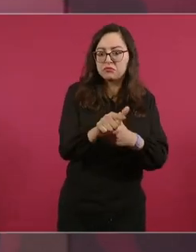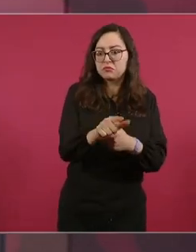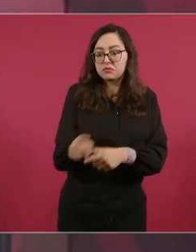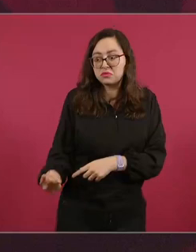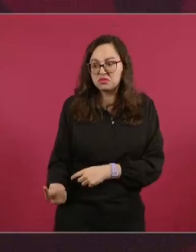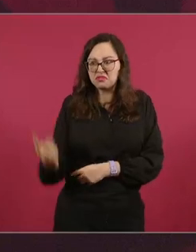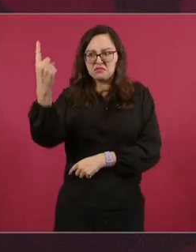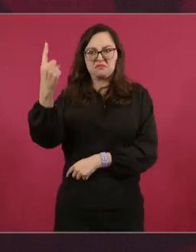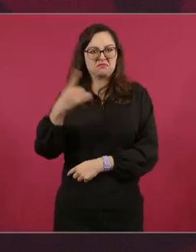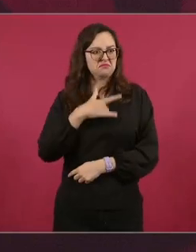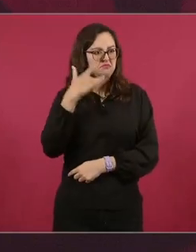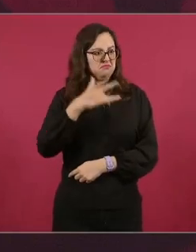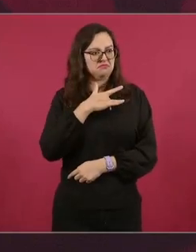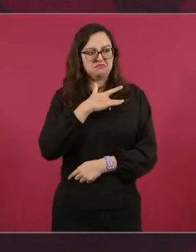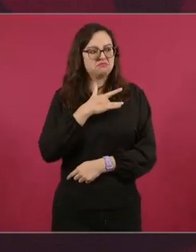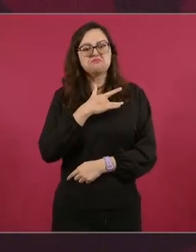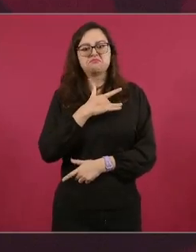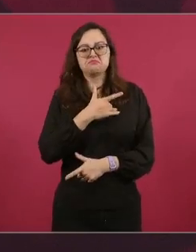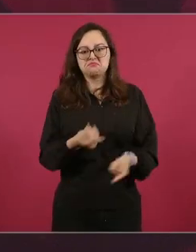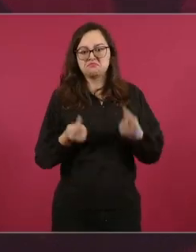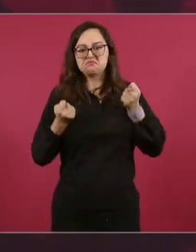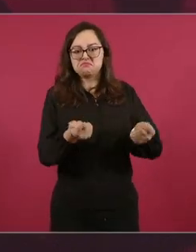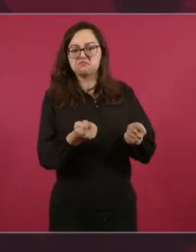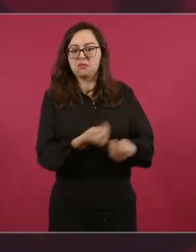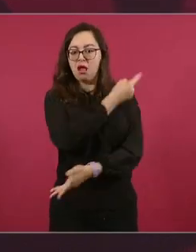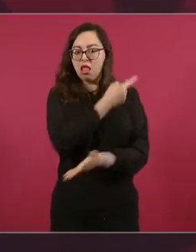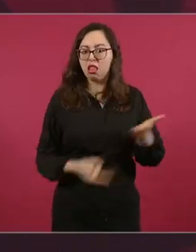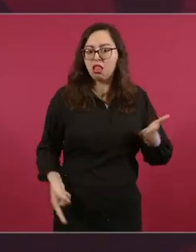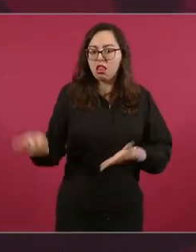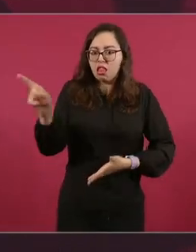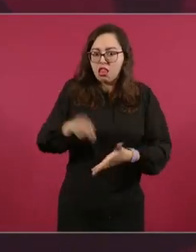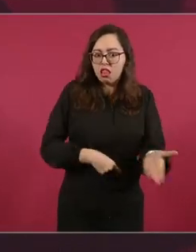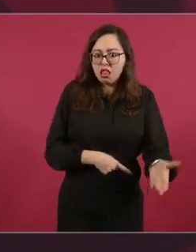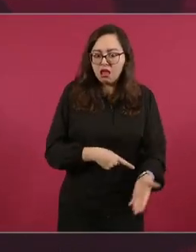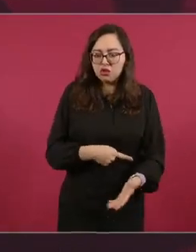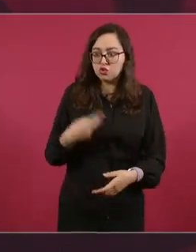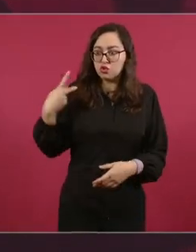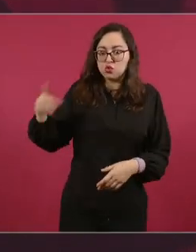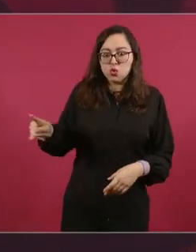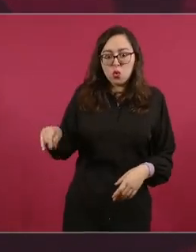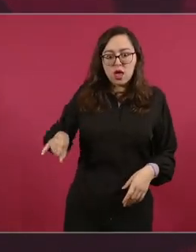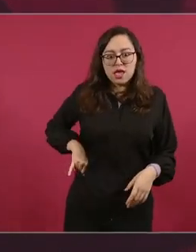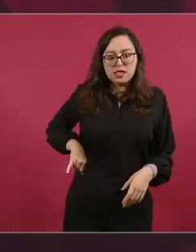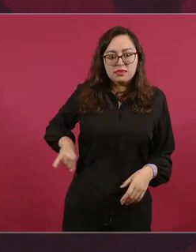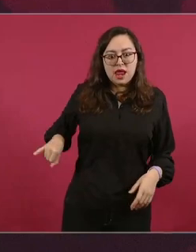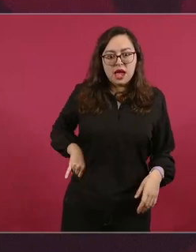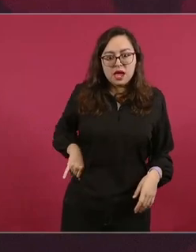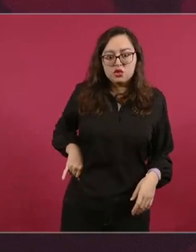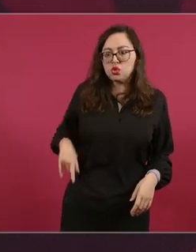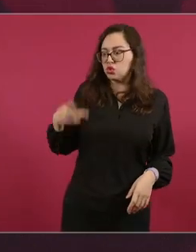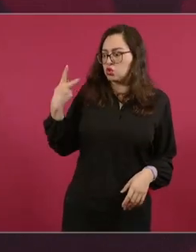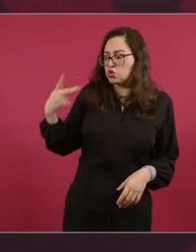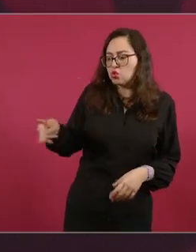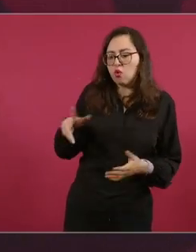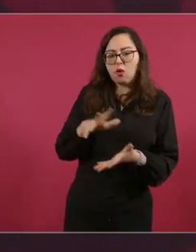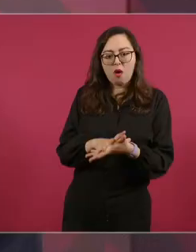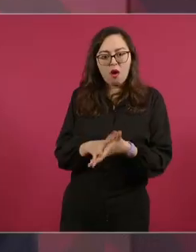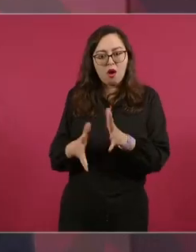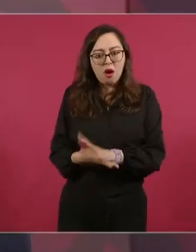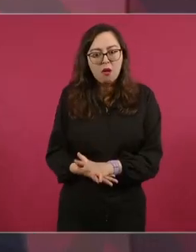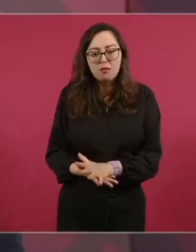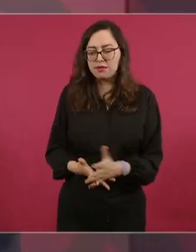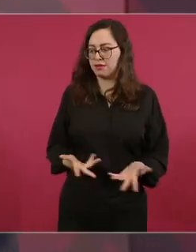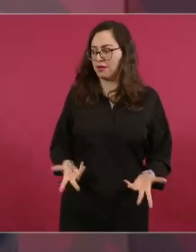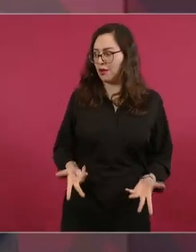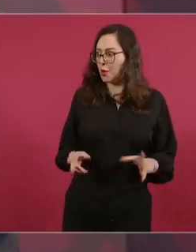El influyentismo, el que una institución del Estado, en vez